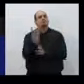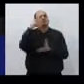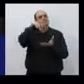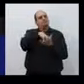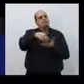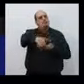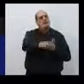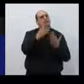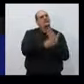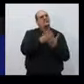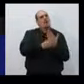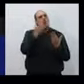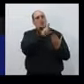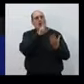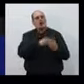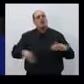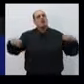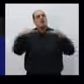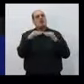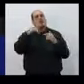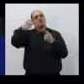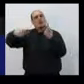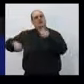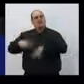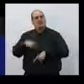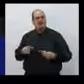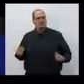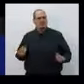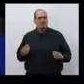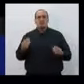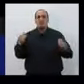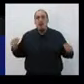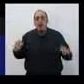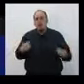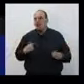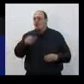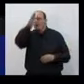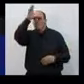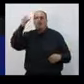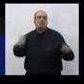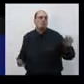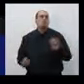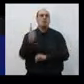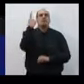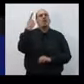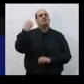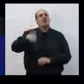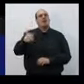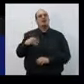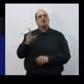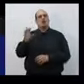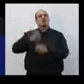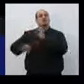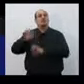de igualdad y de la diversidad para que de una vez y para siempre los argentinos entremos al siglo 21